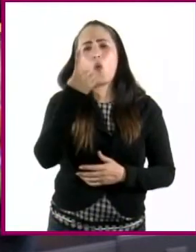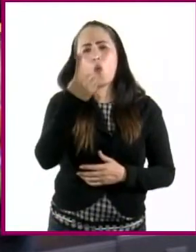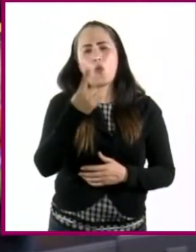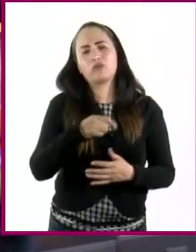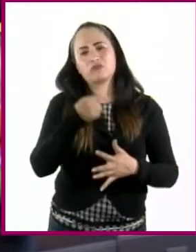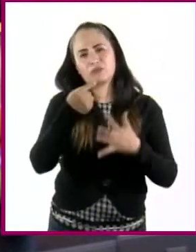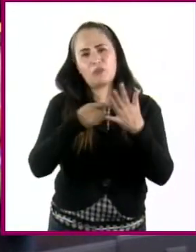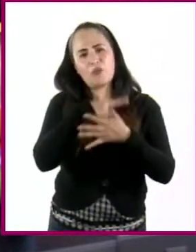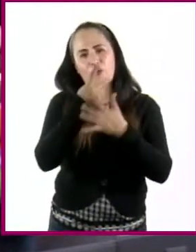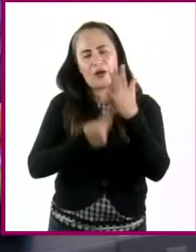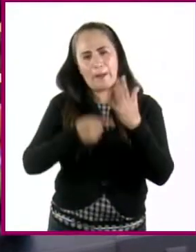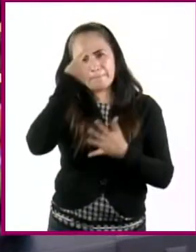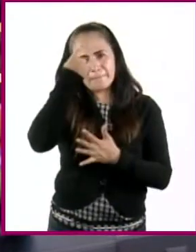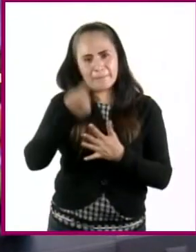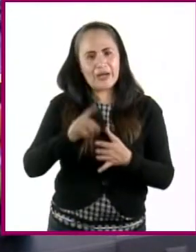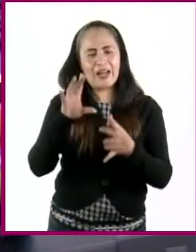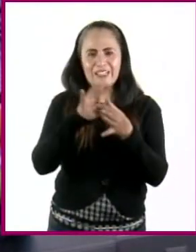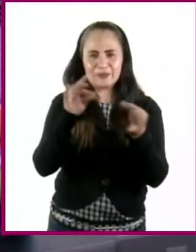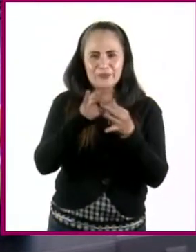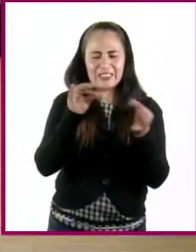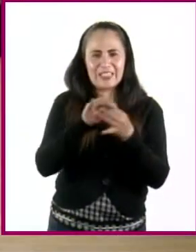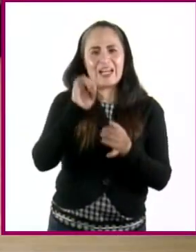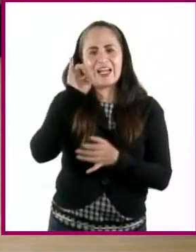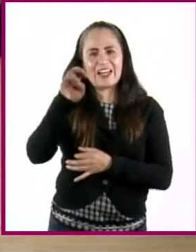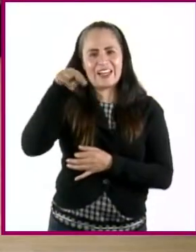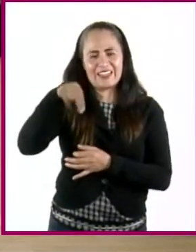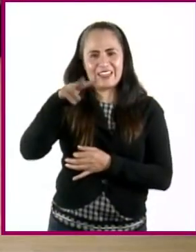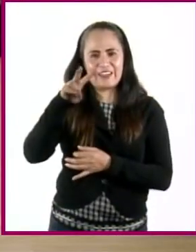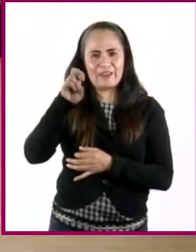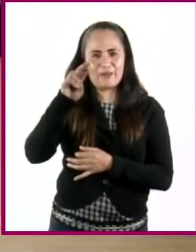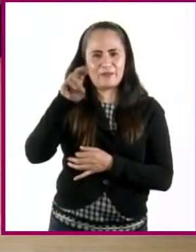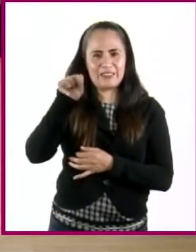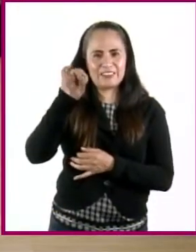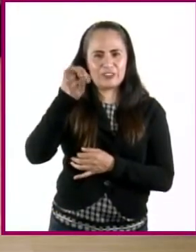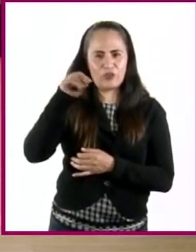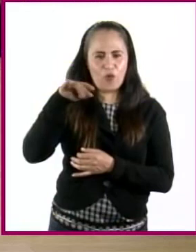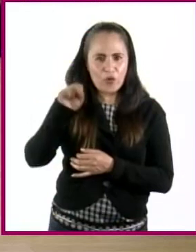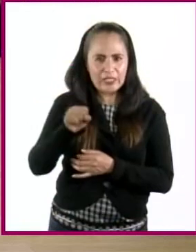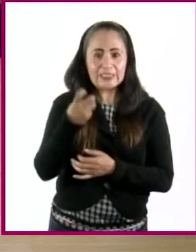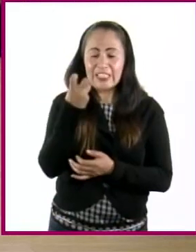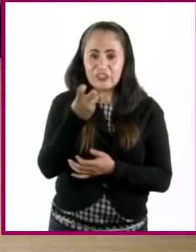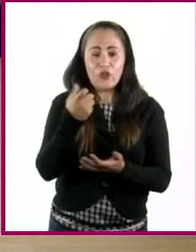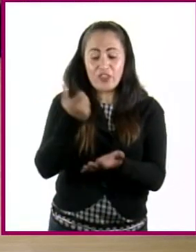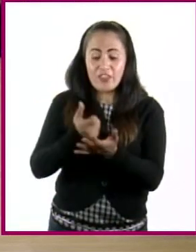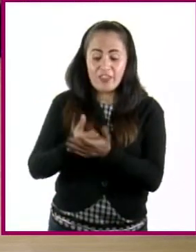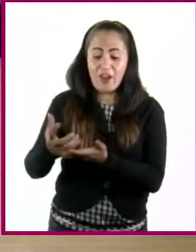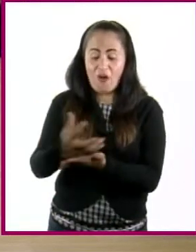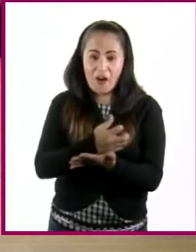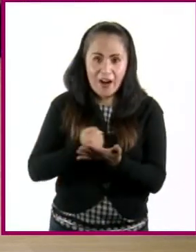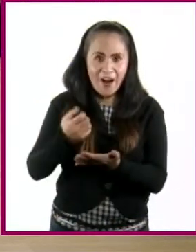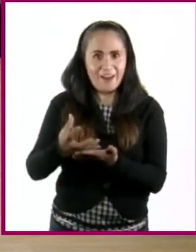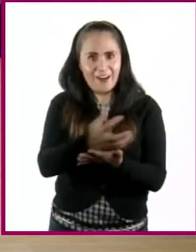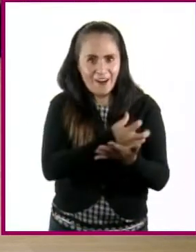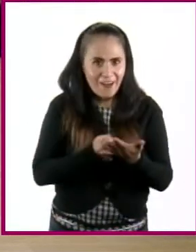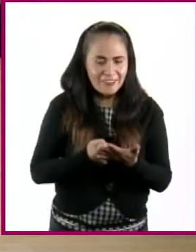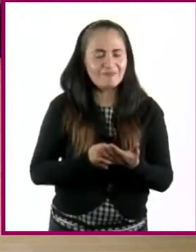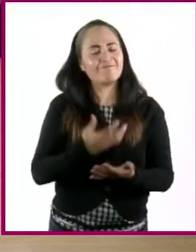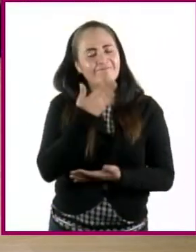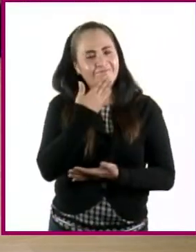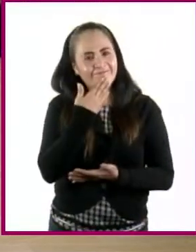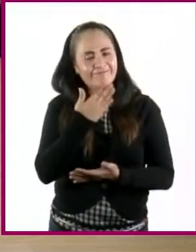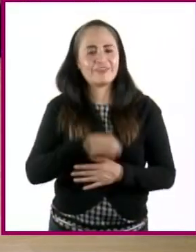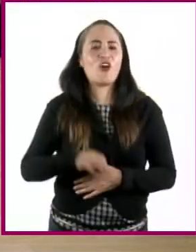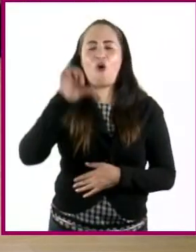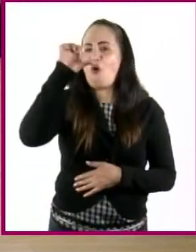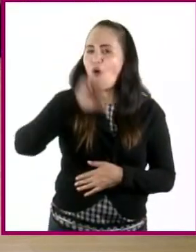las inversiones, porque mientras que con los créditos te endeudas, con las inversiones ganas y ganas. Pero por